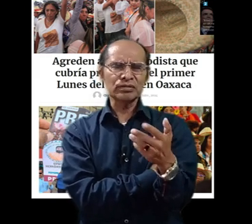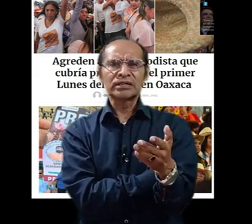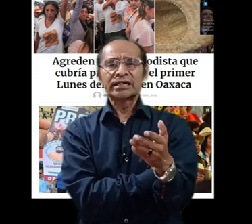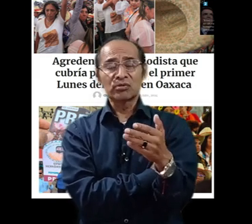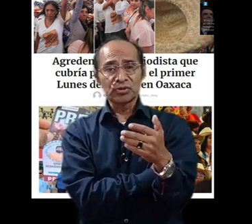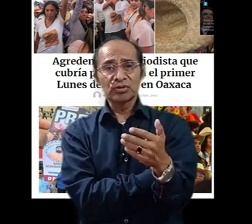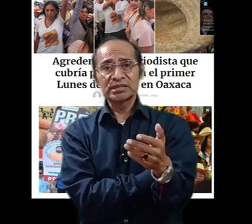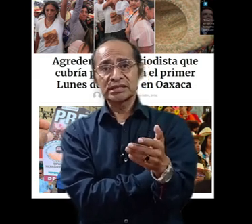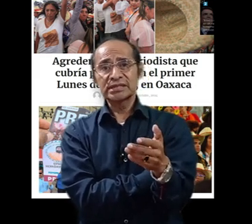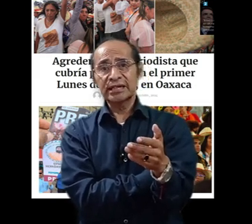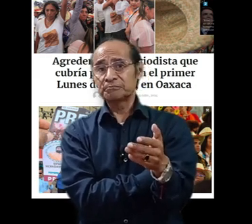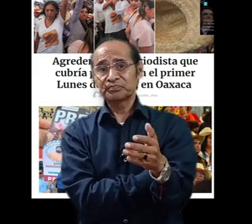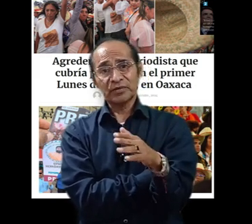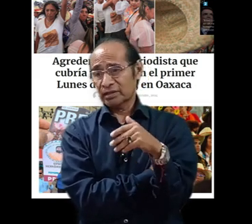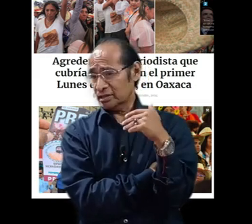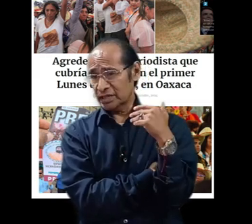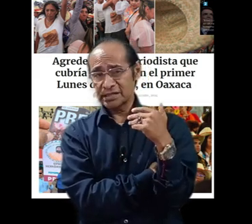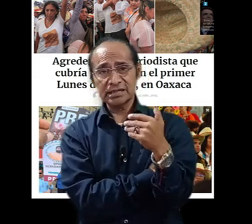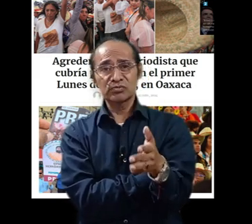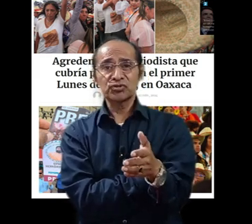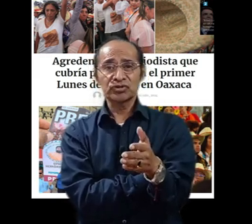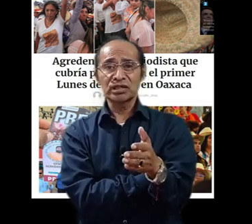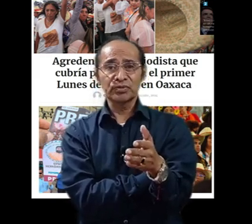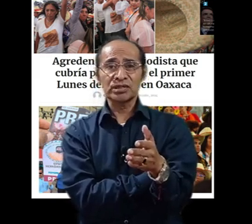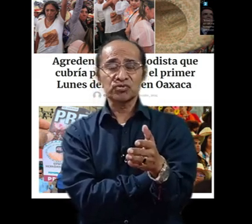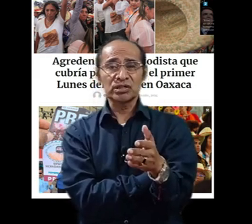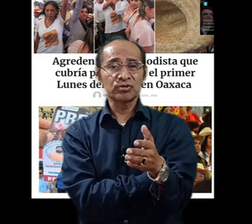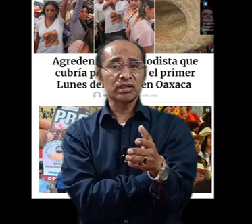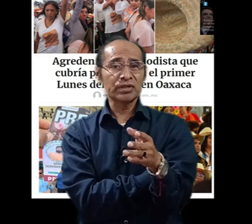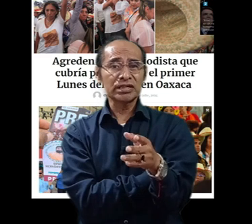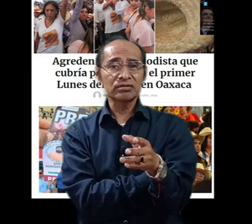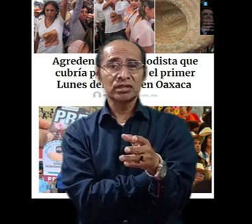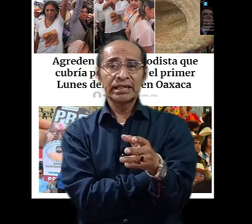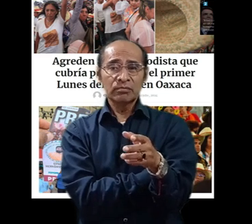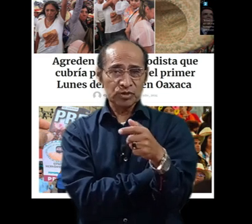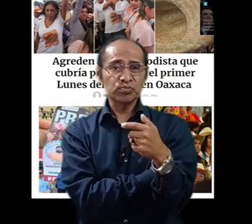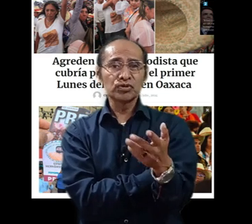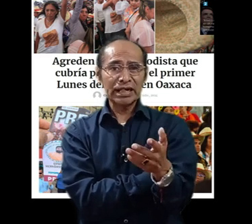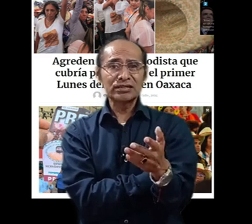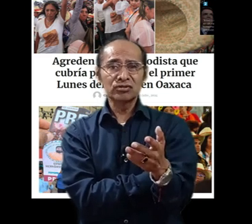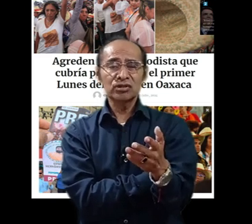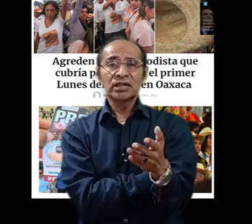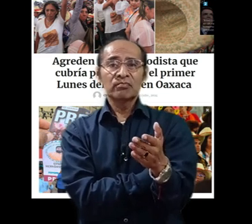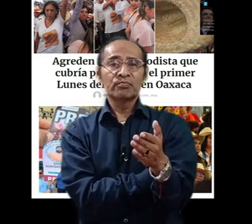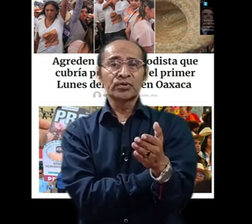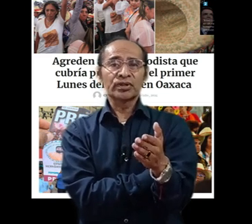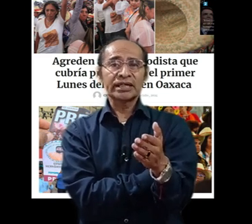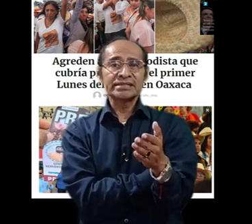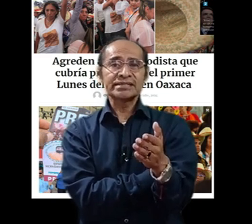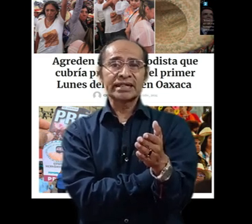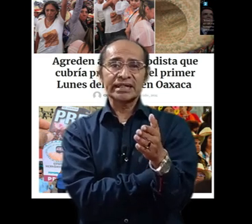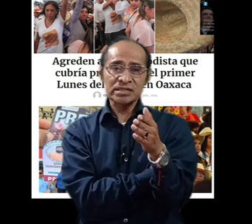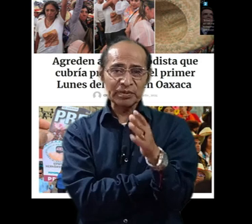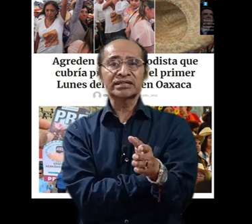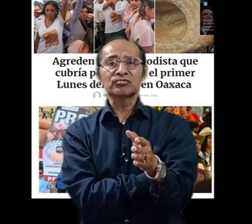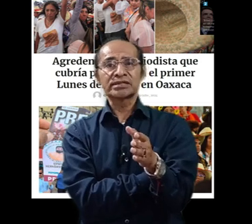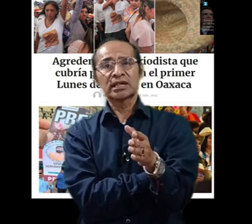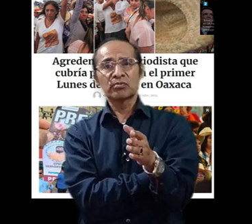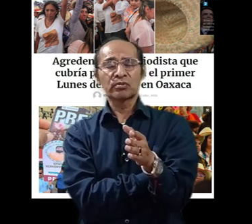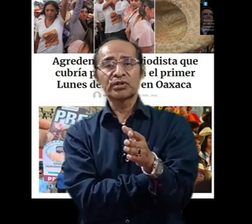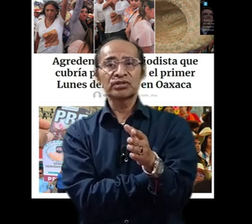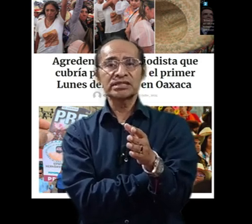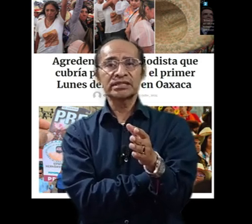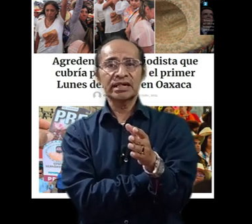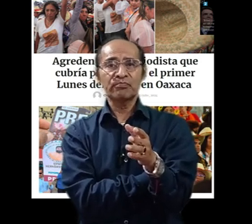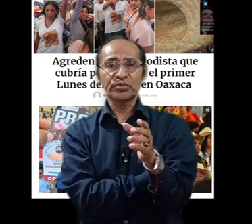embargo Pues bueno como yo les decía desde hace mucho tiempo que su servidor ha venido pues pugnando porque que se respete